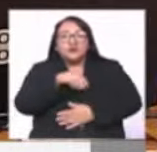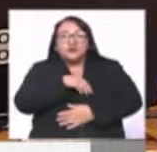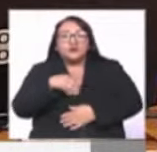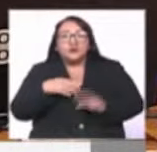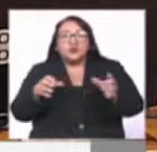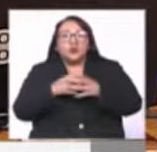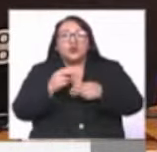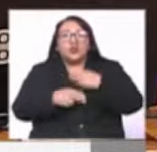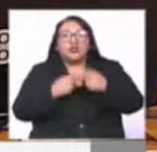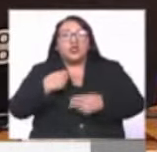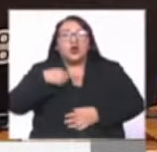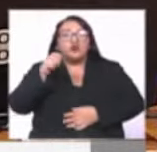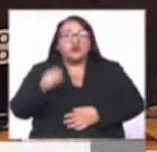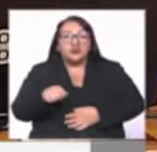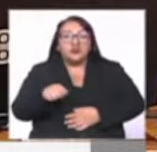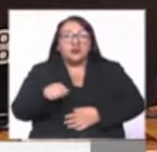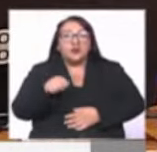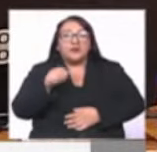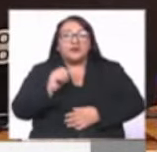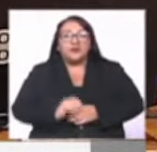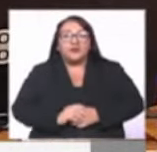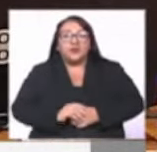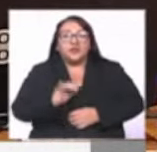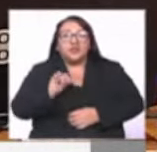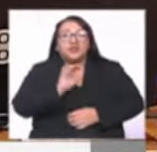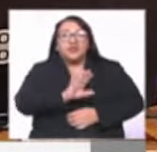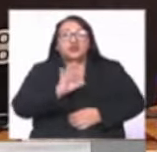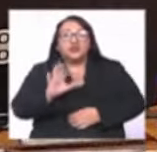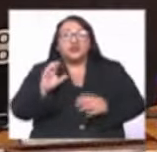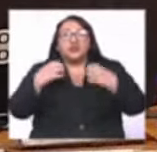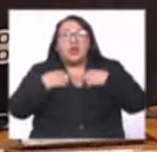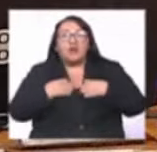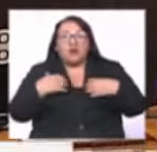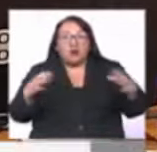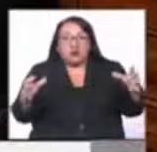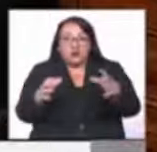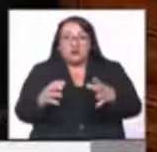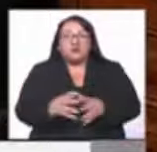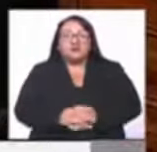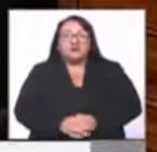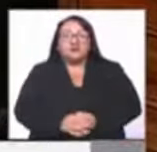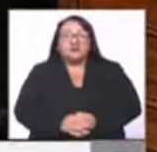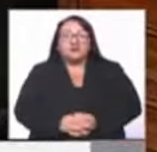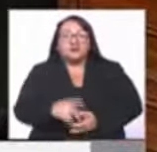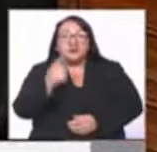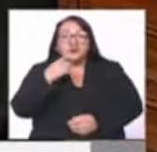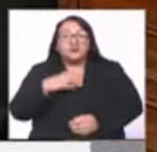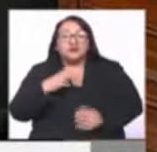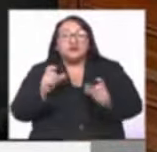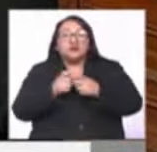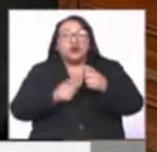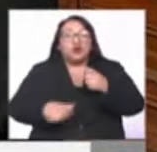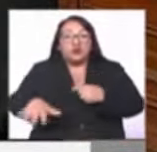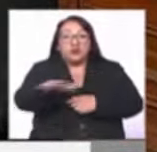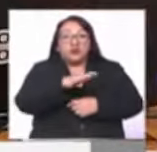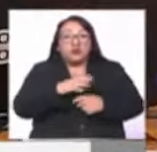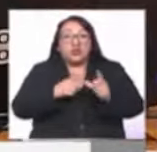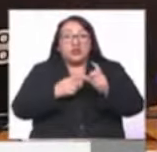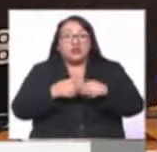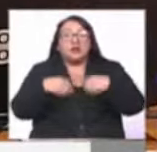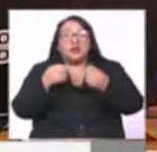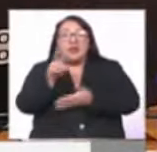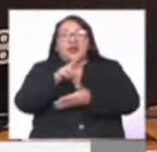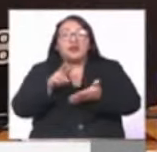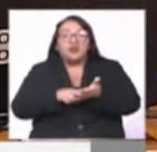de la junta Nacional de justicia y a sus respectivos abogados señores congresistas se va a dar